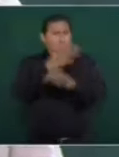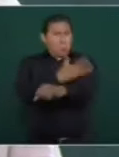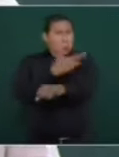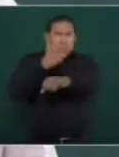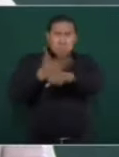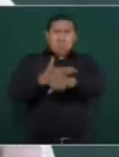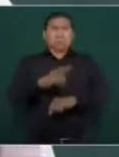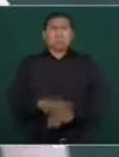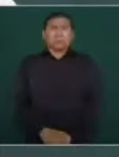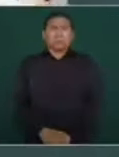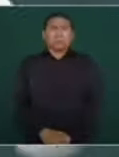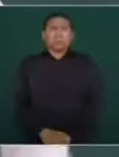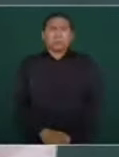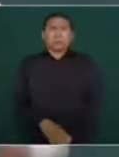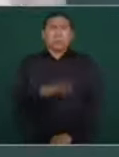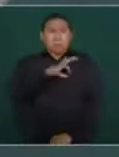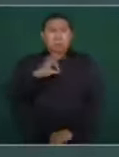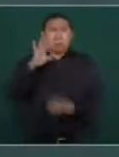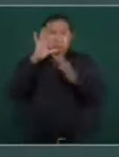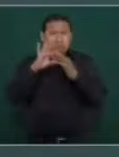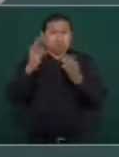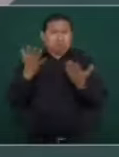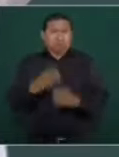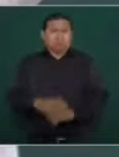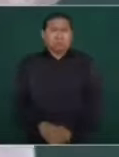honesta, y podría decir